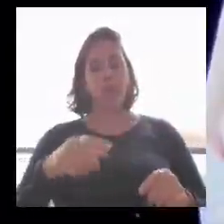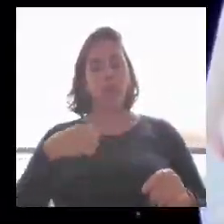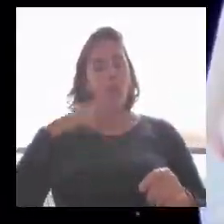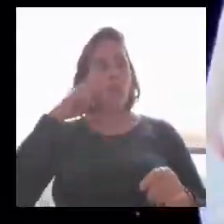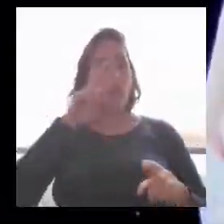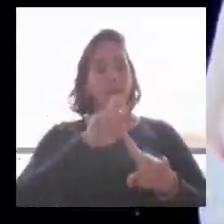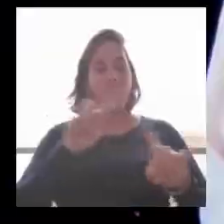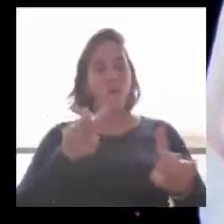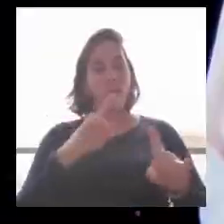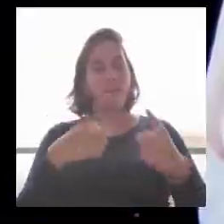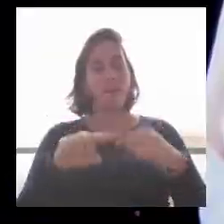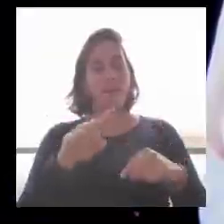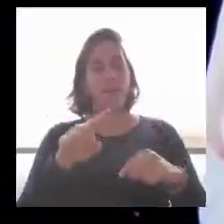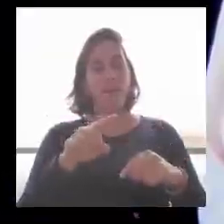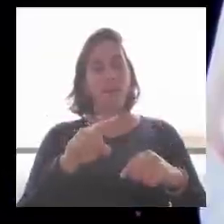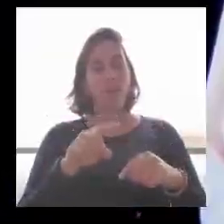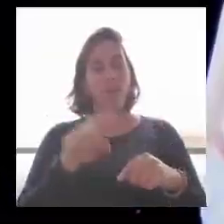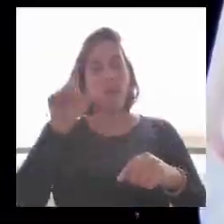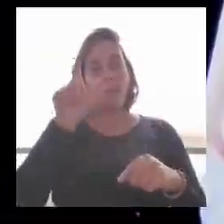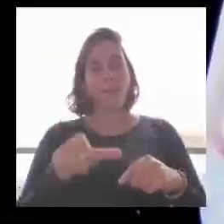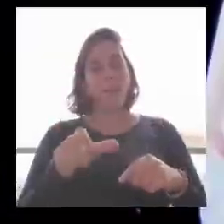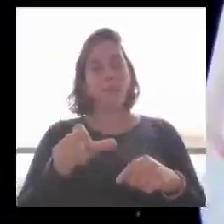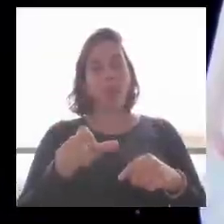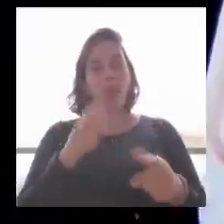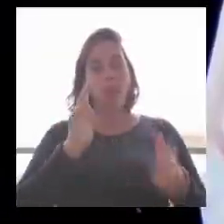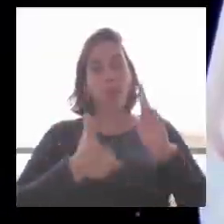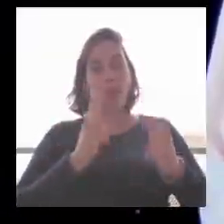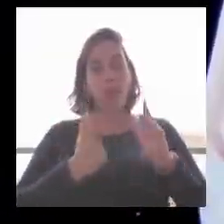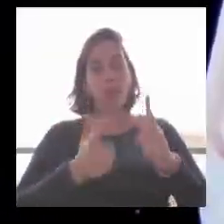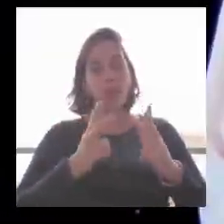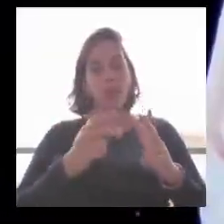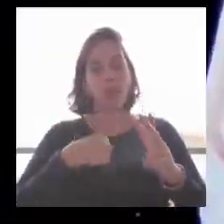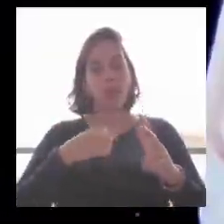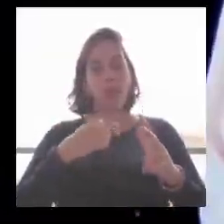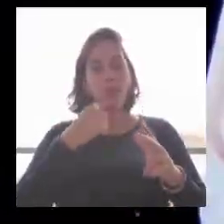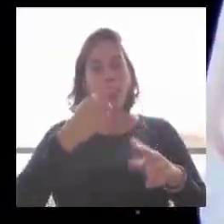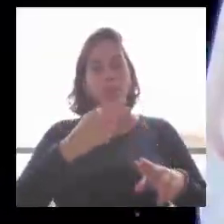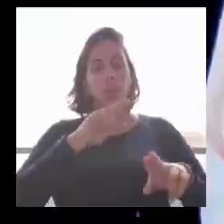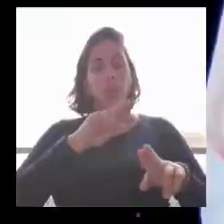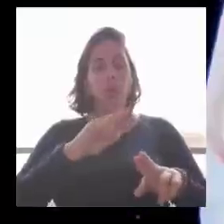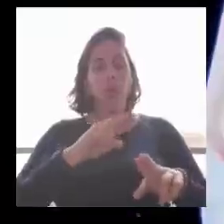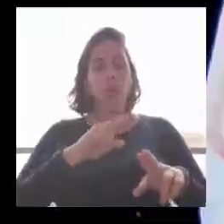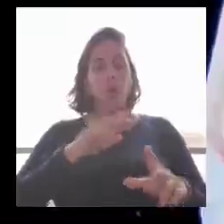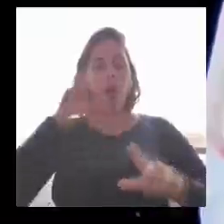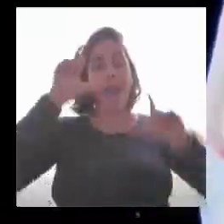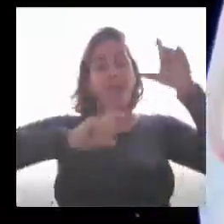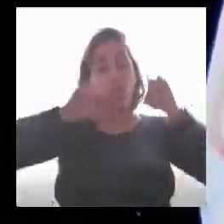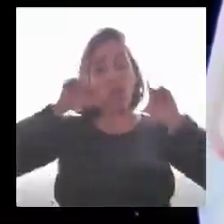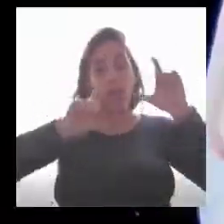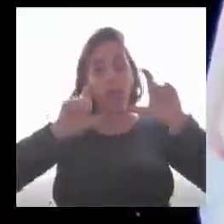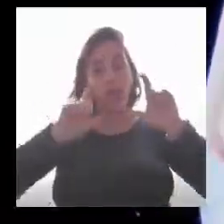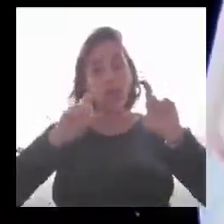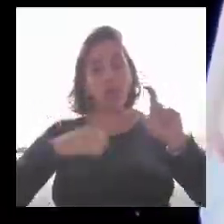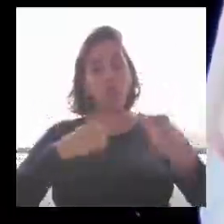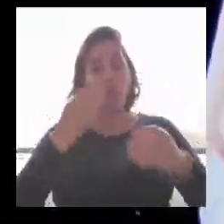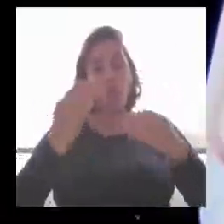estar una persona en este momento con lenguaje de señas transmitiendo a partir de la gestualidad. Yo estoy haciendo así, pero